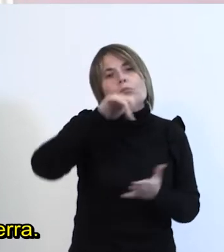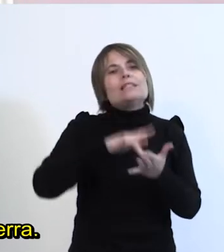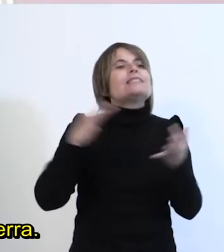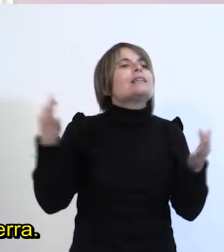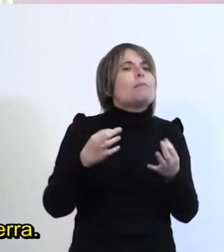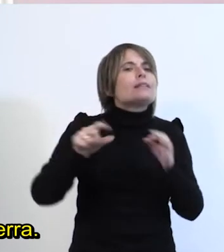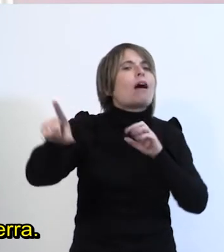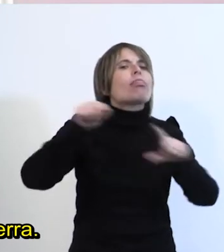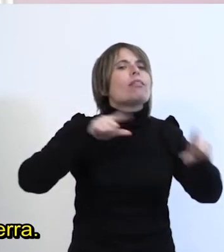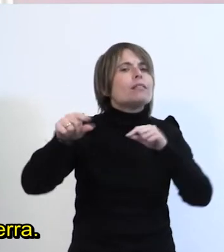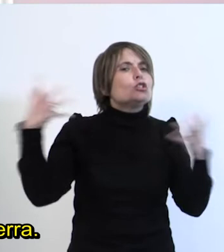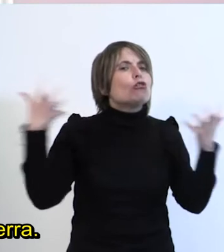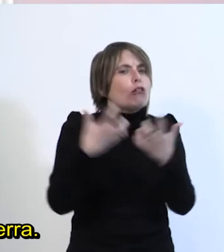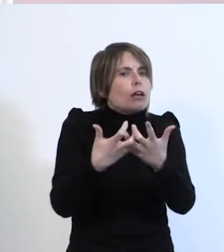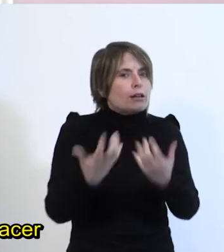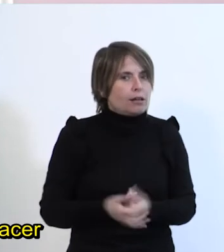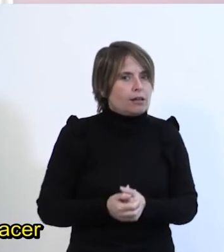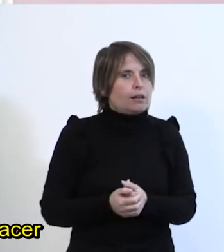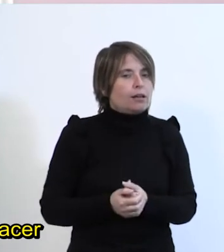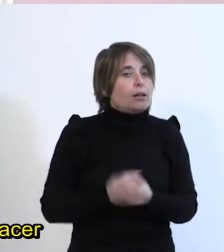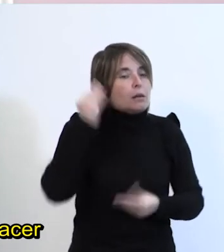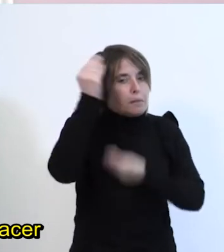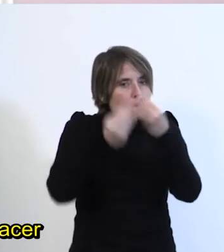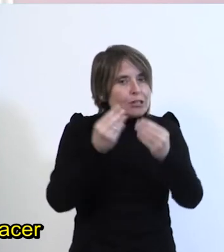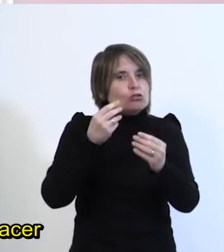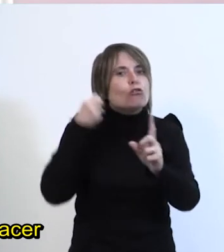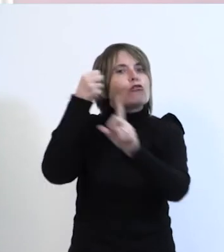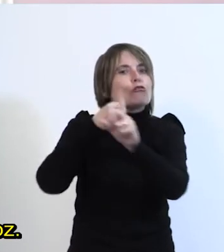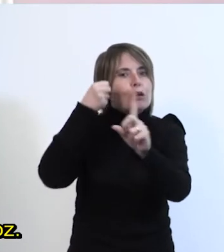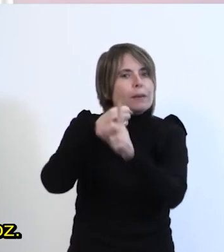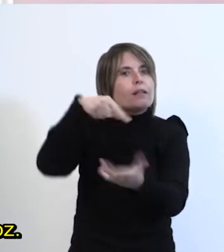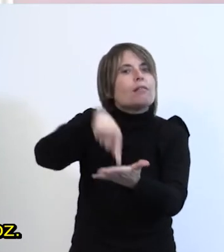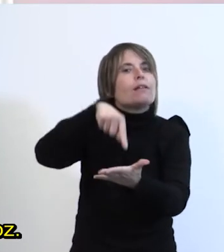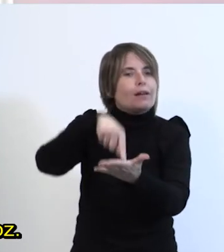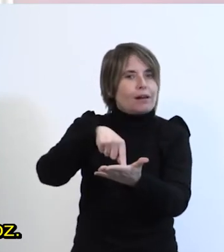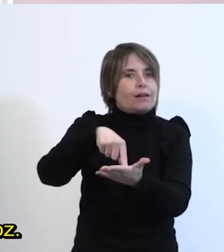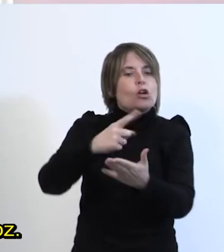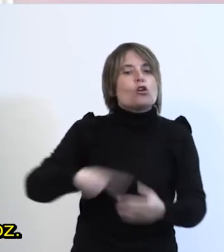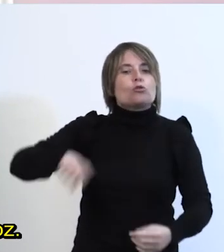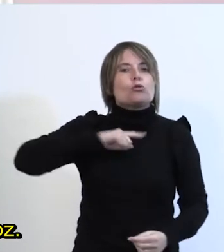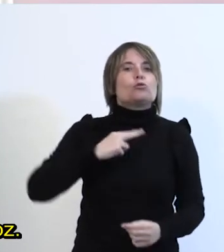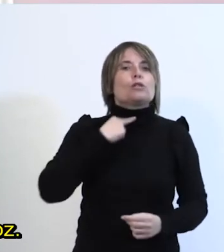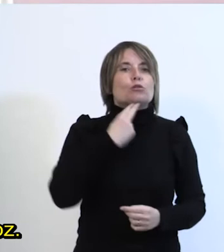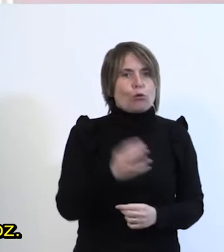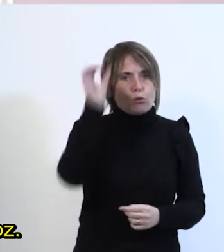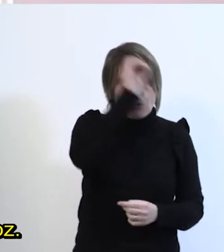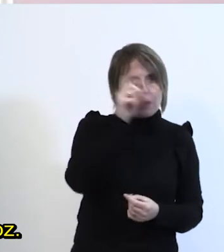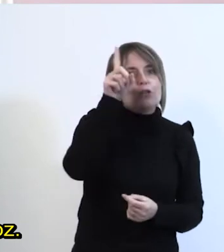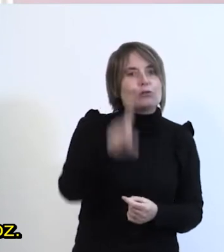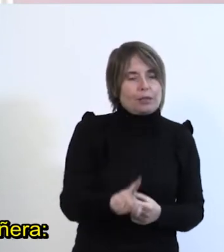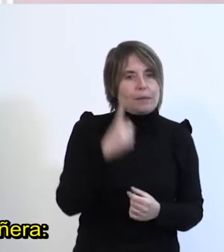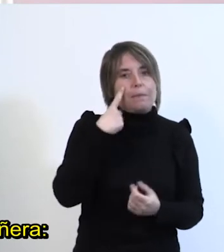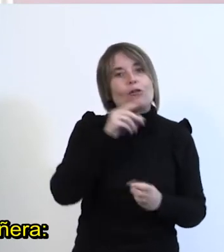está ocurriendo y haya hombres decidiendo esta guerra. Y yo creo que lo que tenemos que hacer es reivindicar, ¿no?, que se tenga en cuenta nuestra